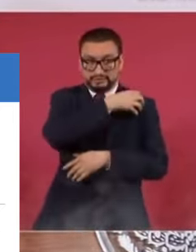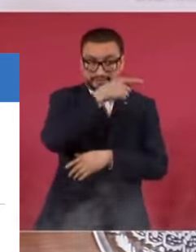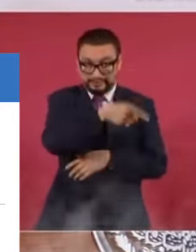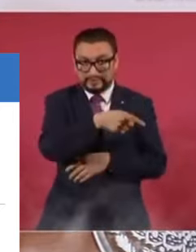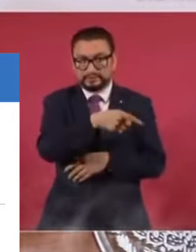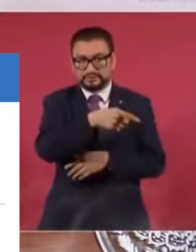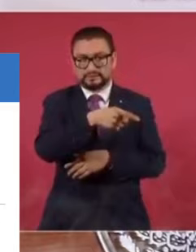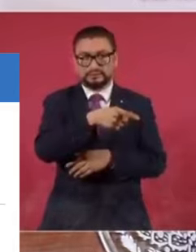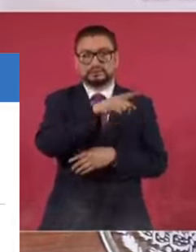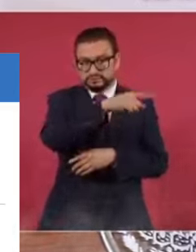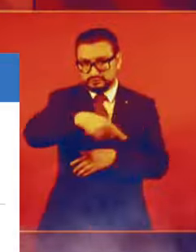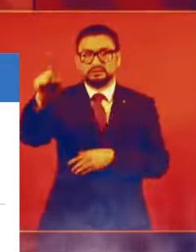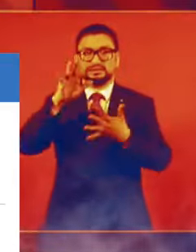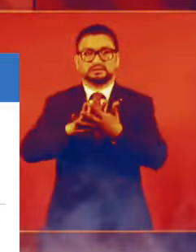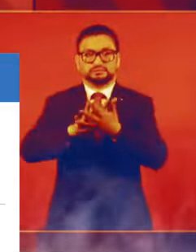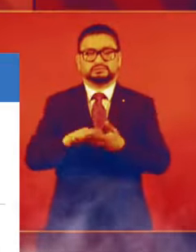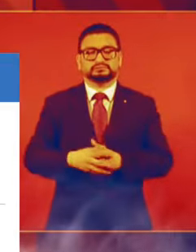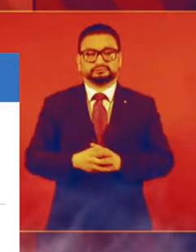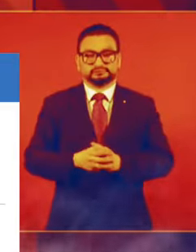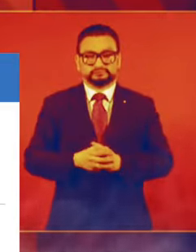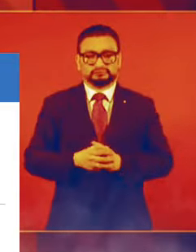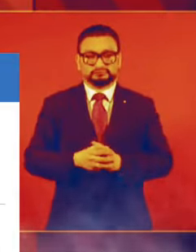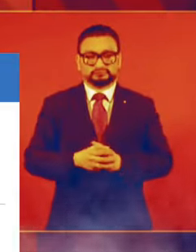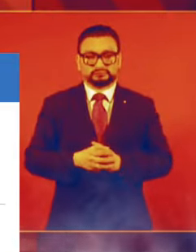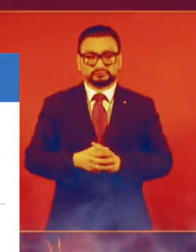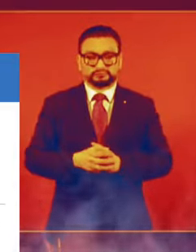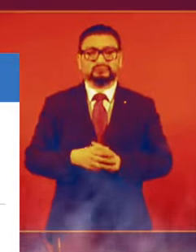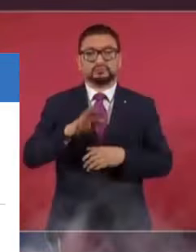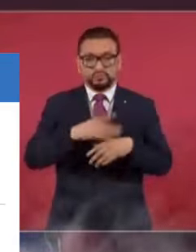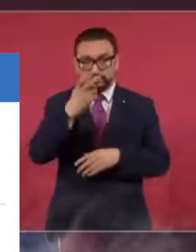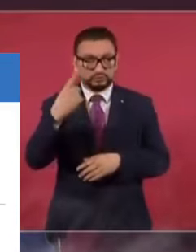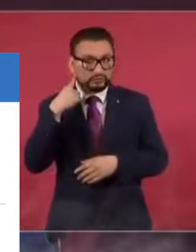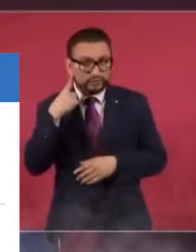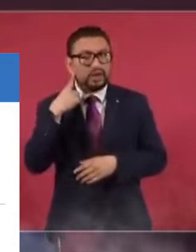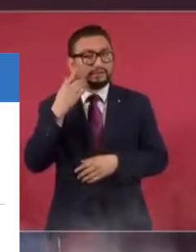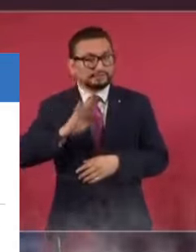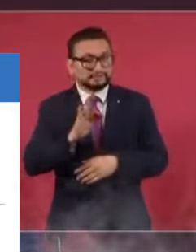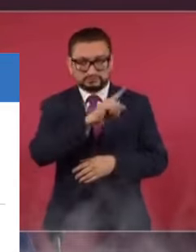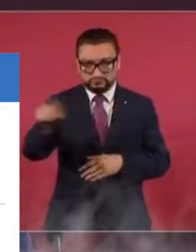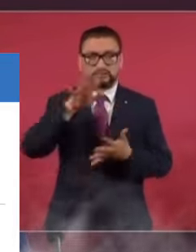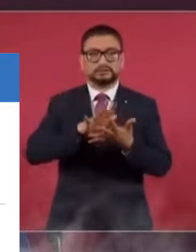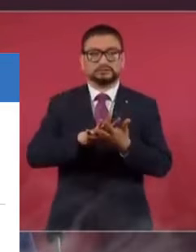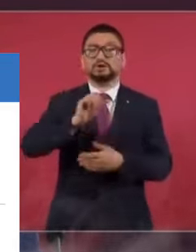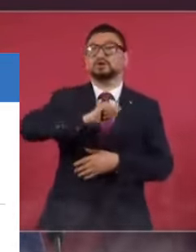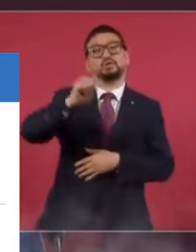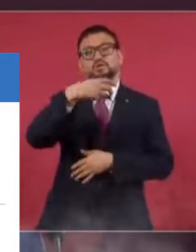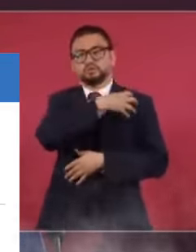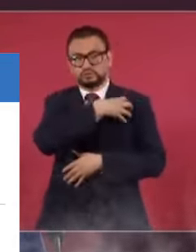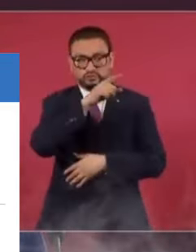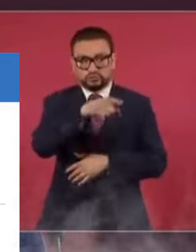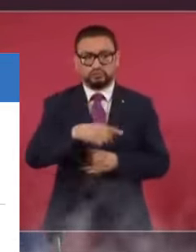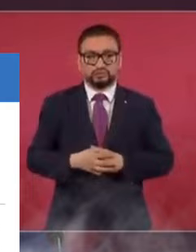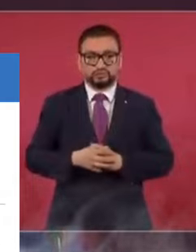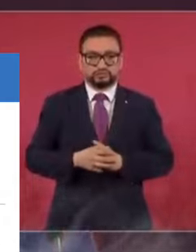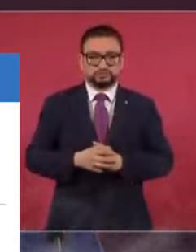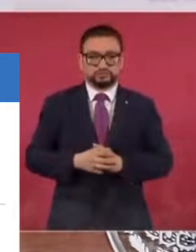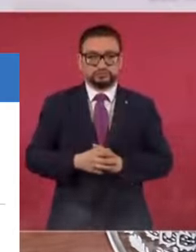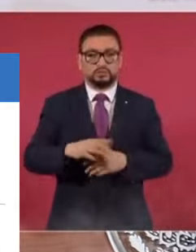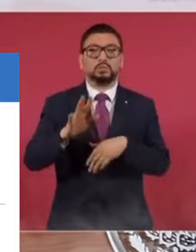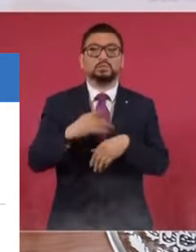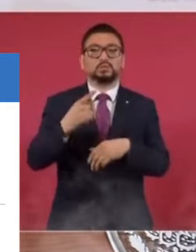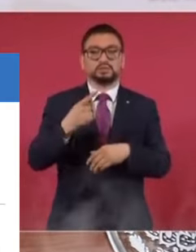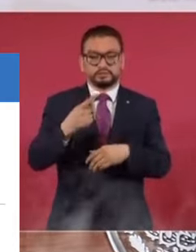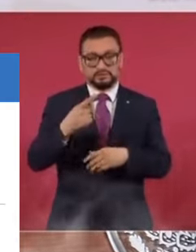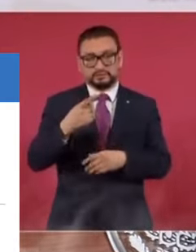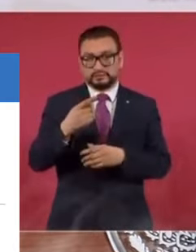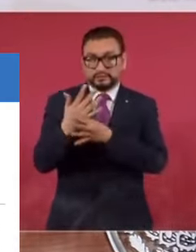general fue a la cárcel, ¿sí?, por decisión nuestra. Y otro general, nada más porque